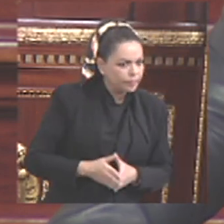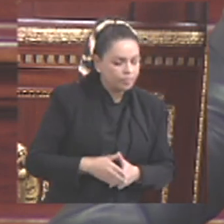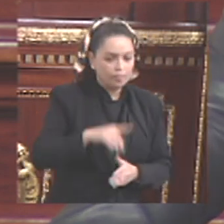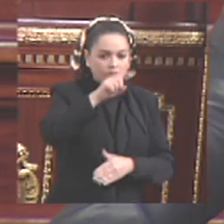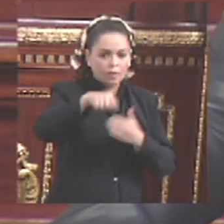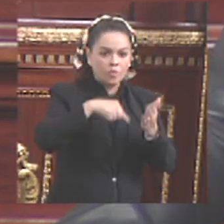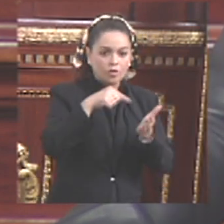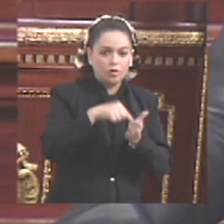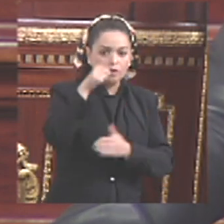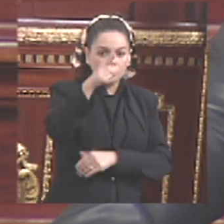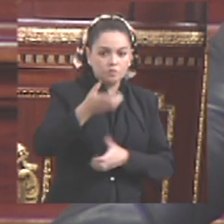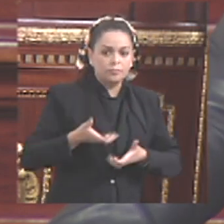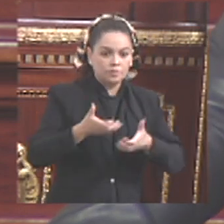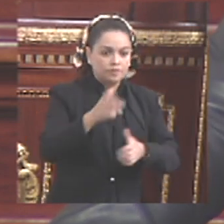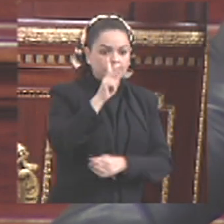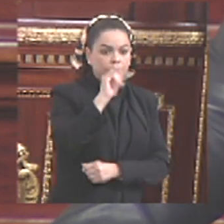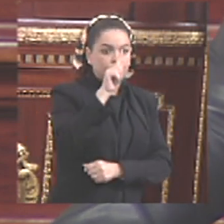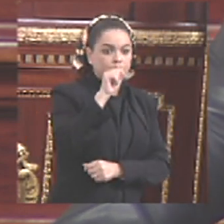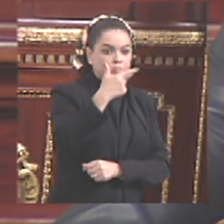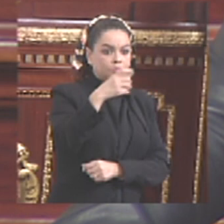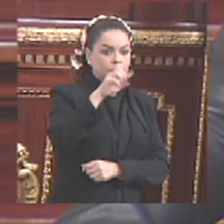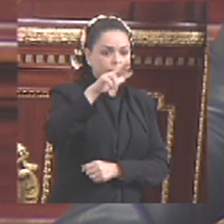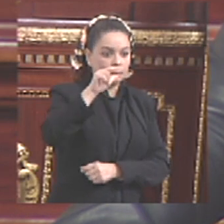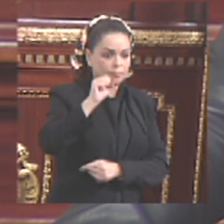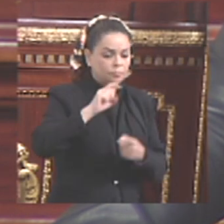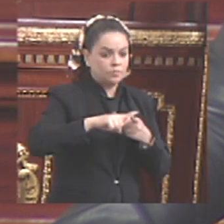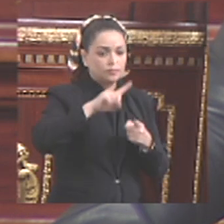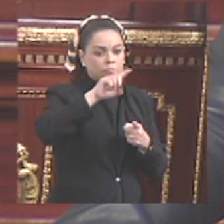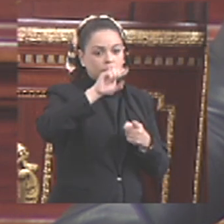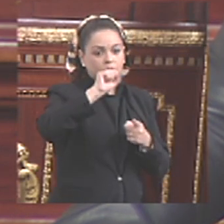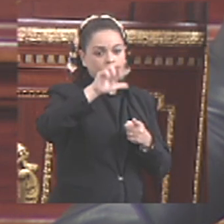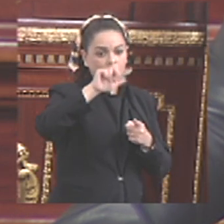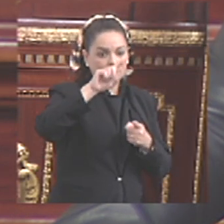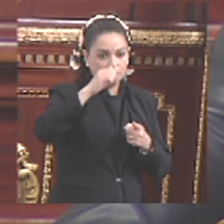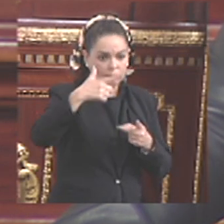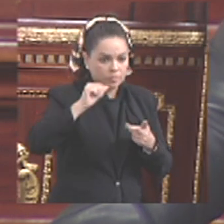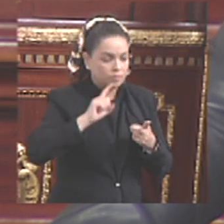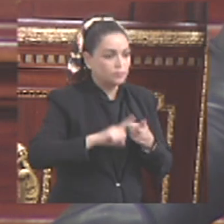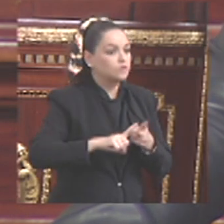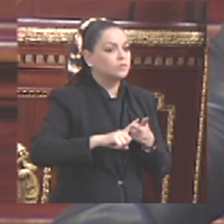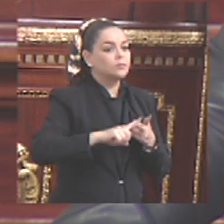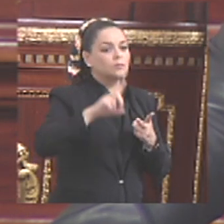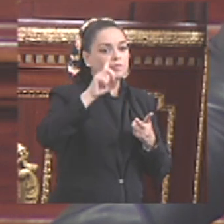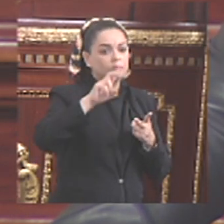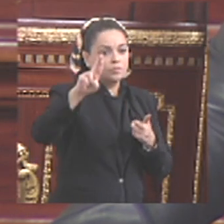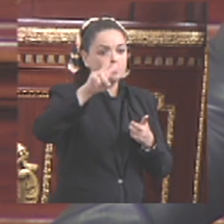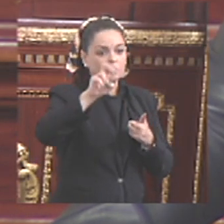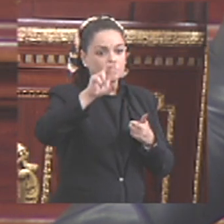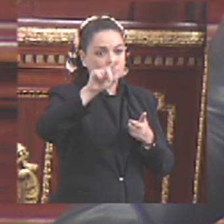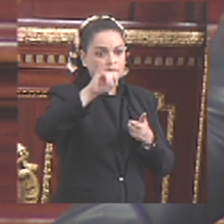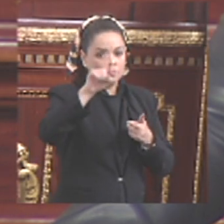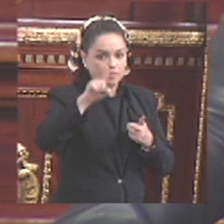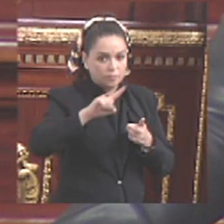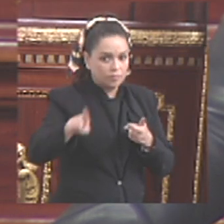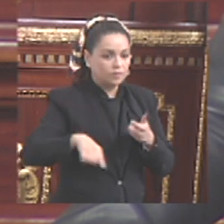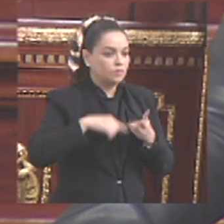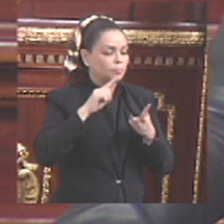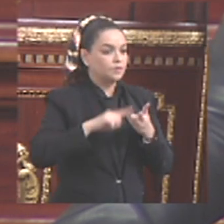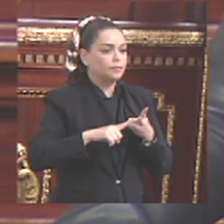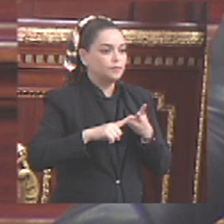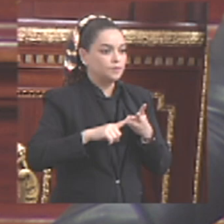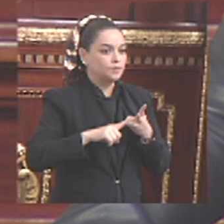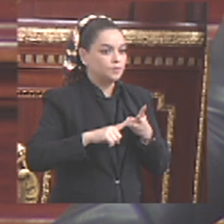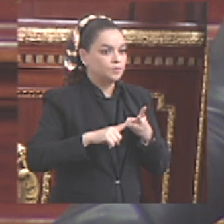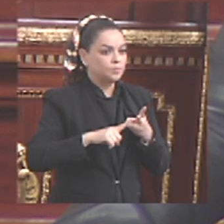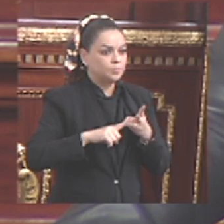316 están sin casa, Saratoga 714 están sin casa, Doctor Vertis 1233 están